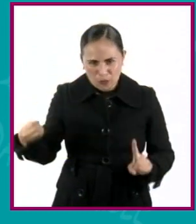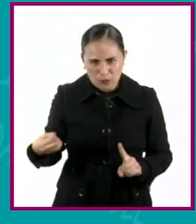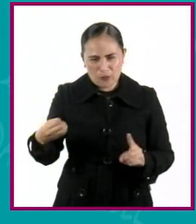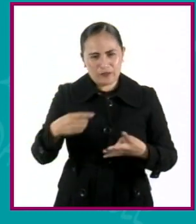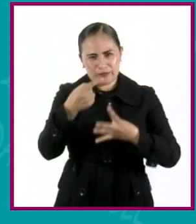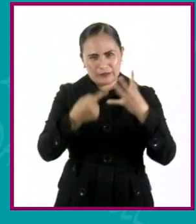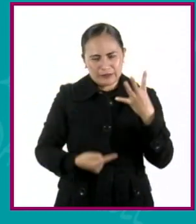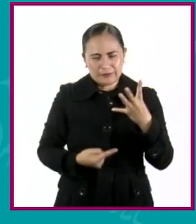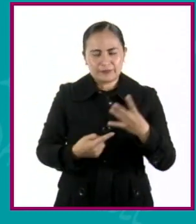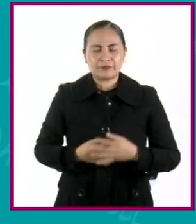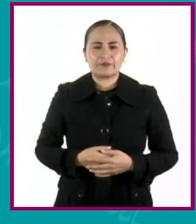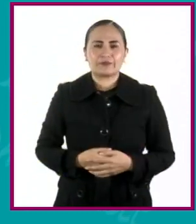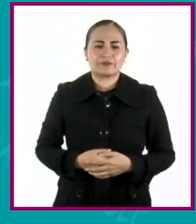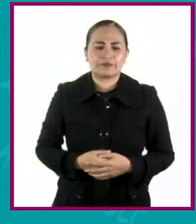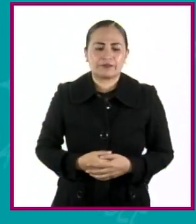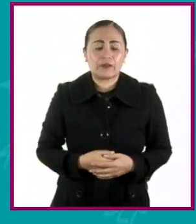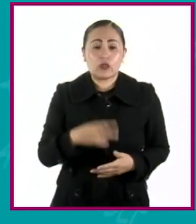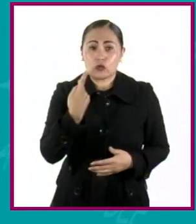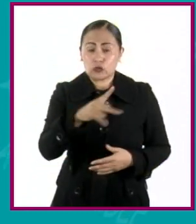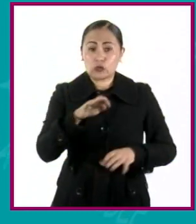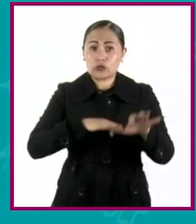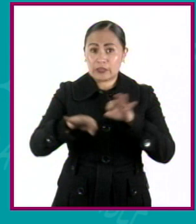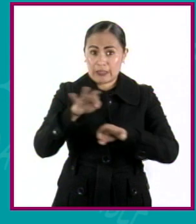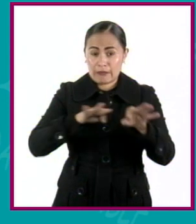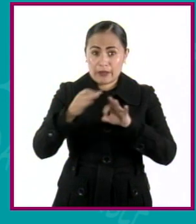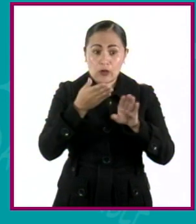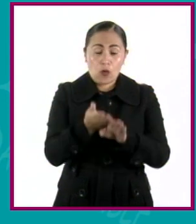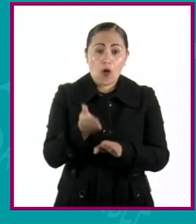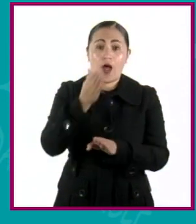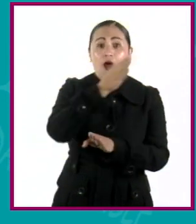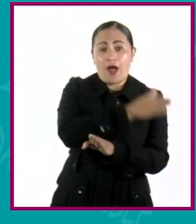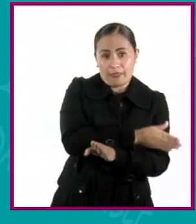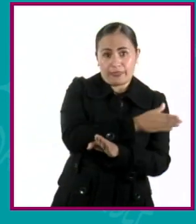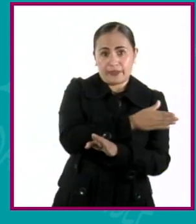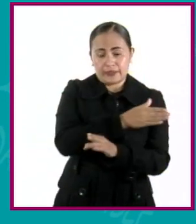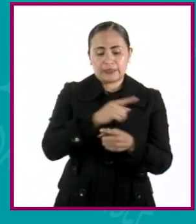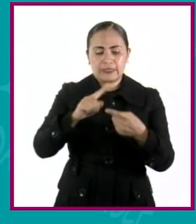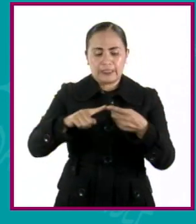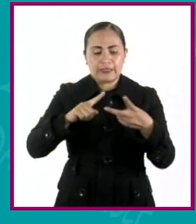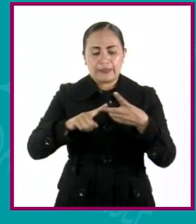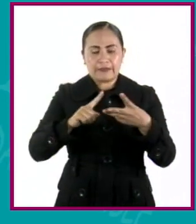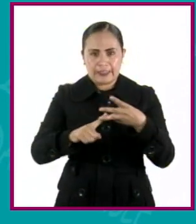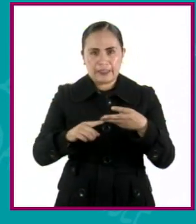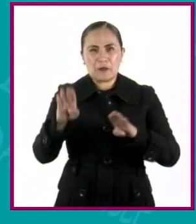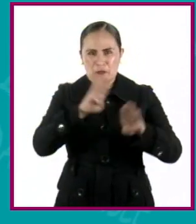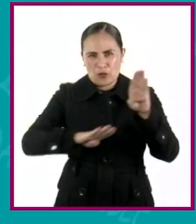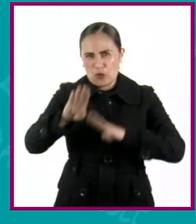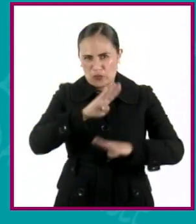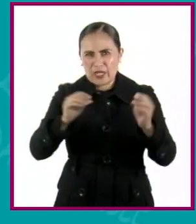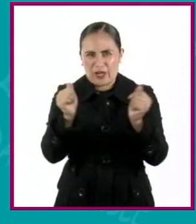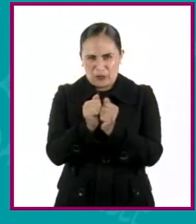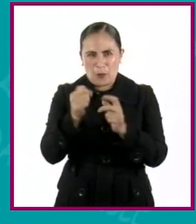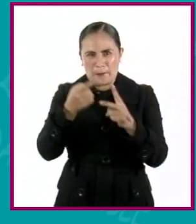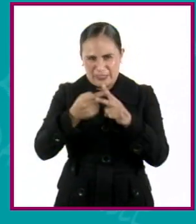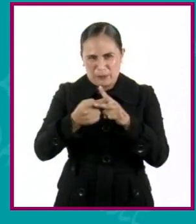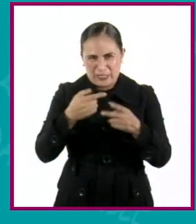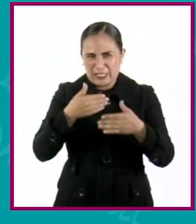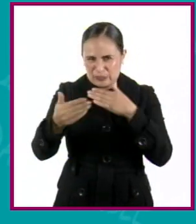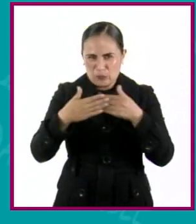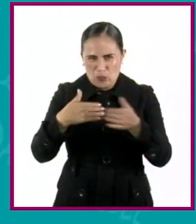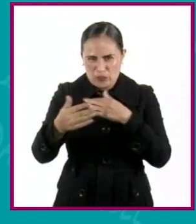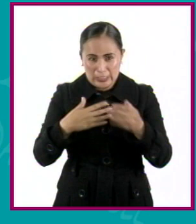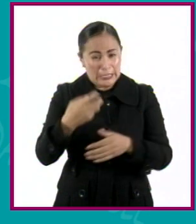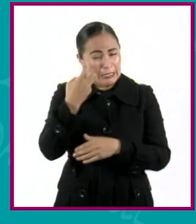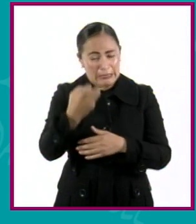reacción-difusión. Este trabajo fue el precursor de los 3 ingredientes que, en la biología matemática contemporánea,